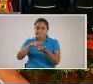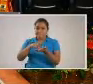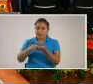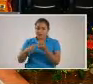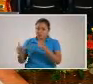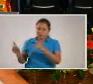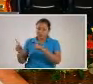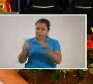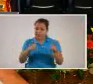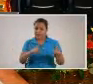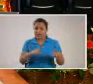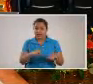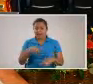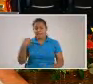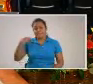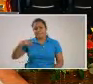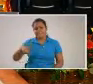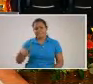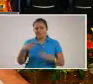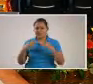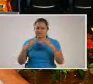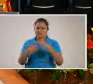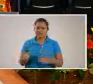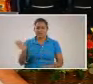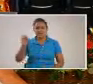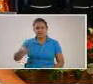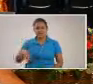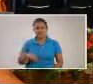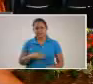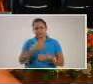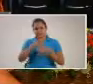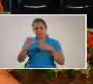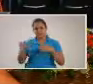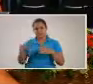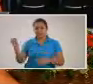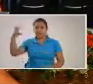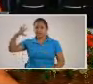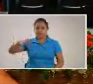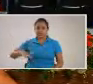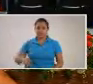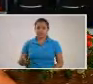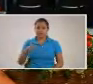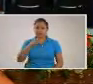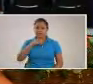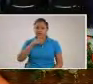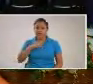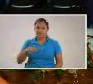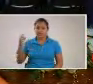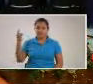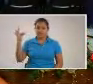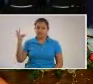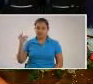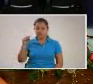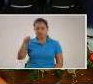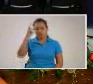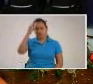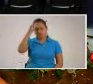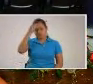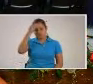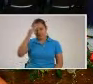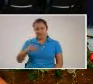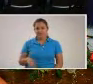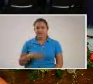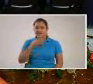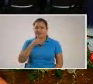poder explicar luego algunas cosas a la luz del Antiguo Testamento. Usted sabe que el